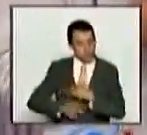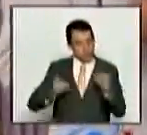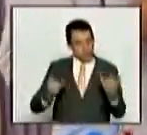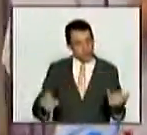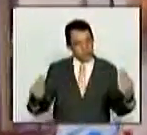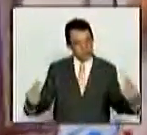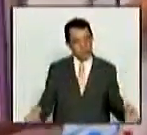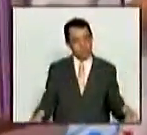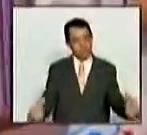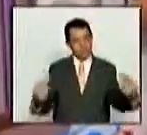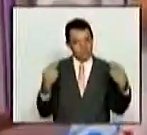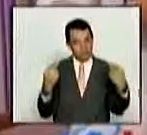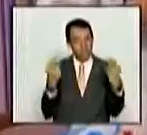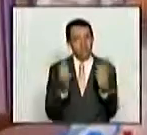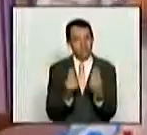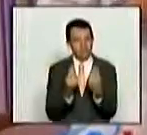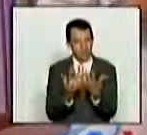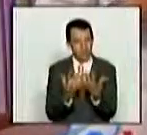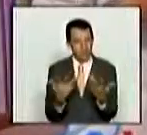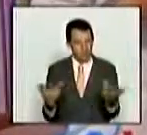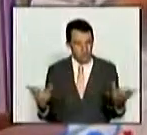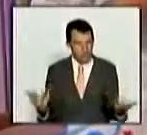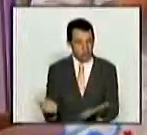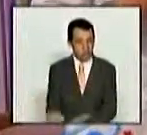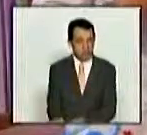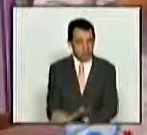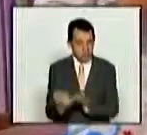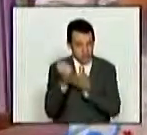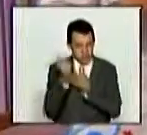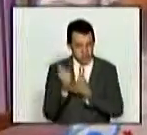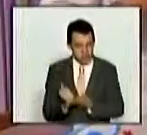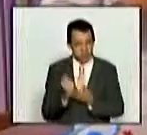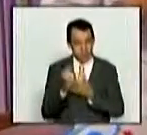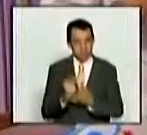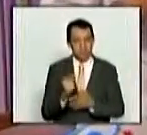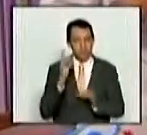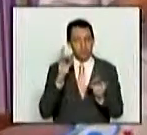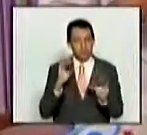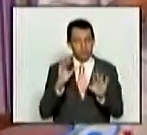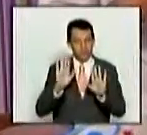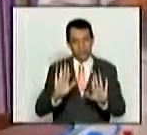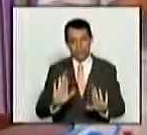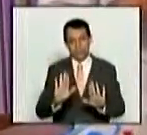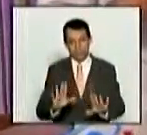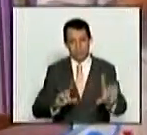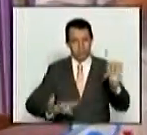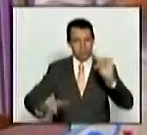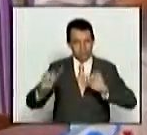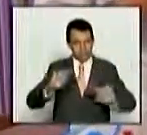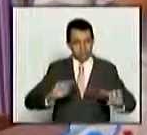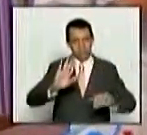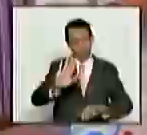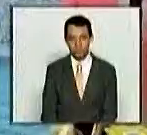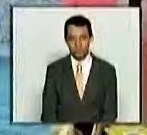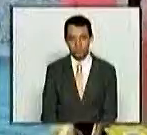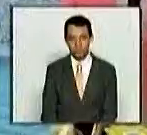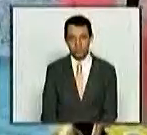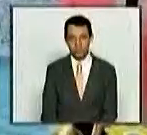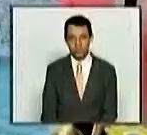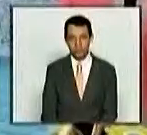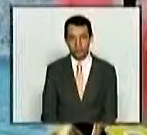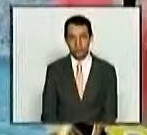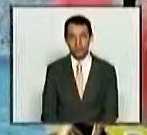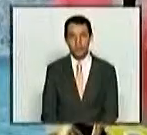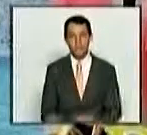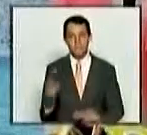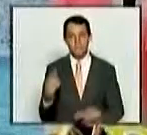cuenta las muchas otras ayudas que se pueden hacer en el caso del dolor crónico. Ya regresamos después de este corte de comerciales.